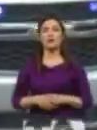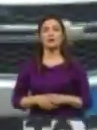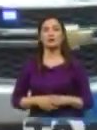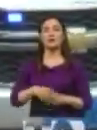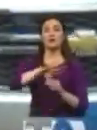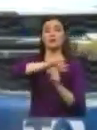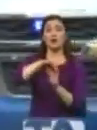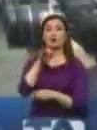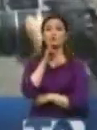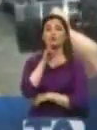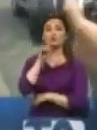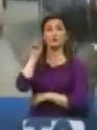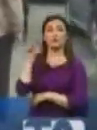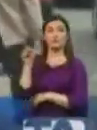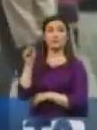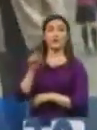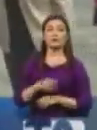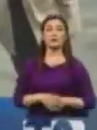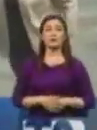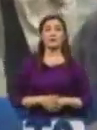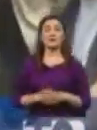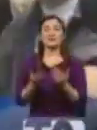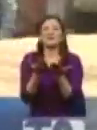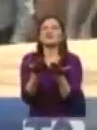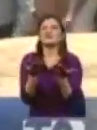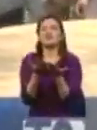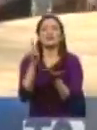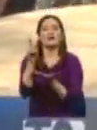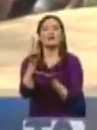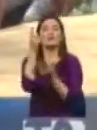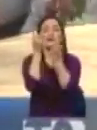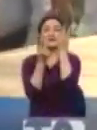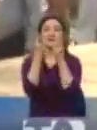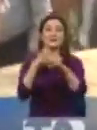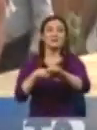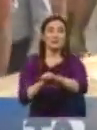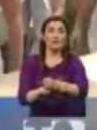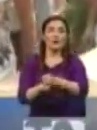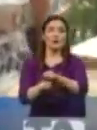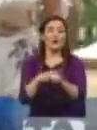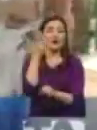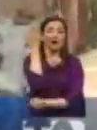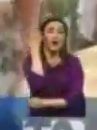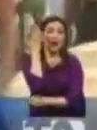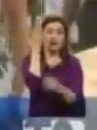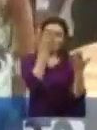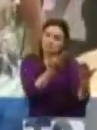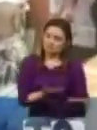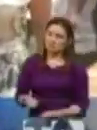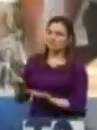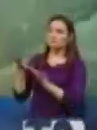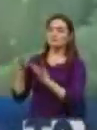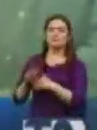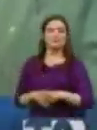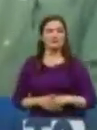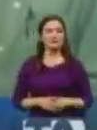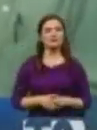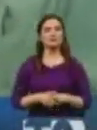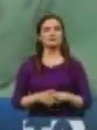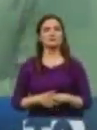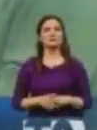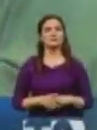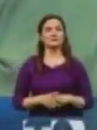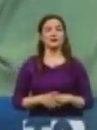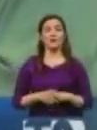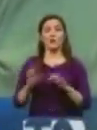El embajador de Estados Unidos, Todd Chapman, se encuentra de visita a Macas y a su arribo fue recibido por el alcalde de la ciudad, Roberto Villarreal, quien en un